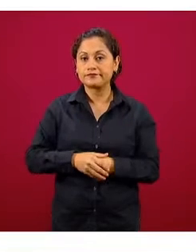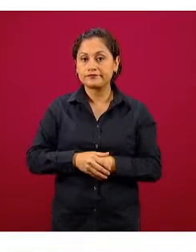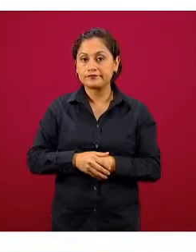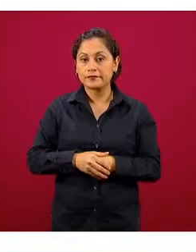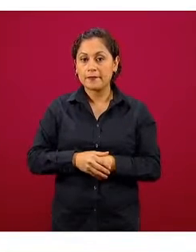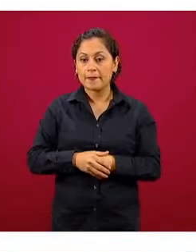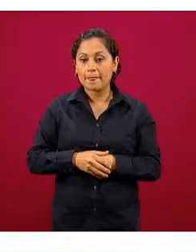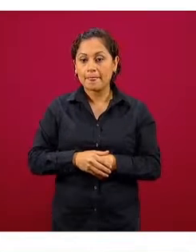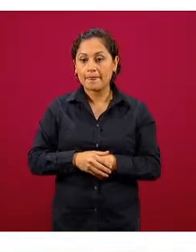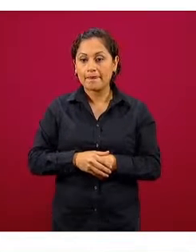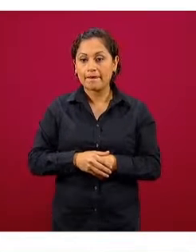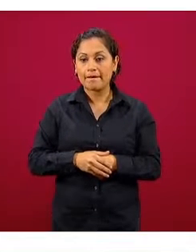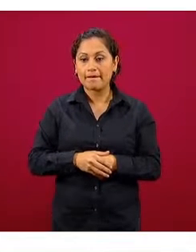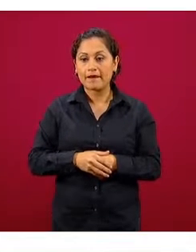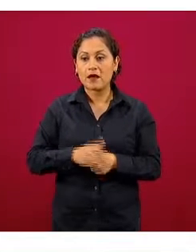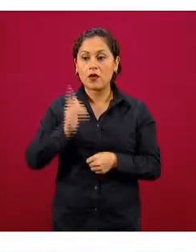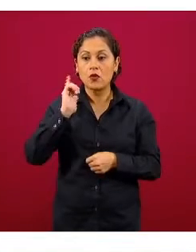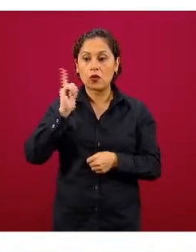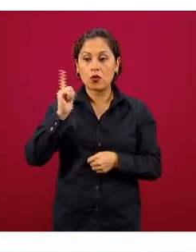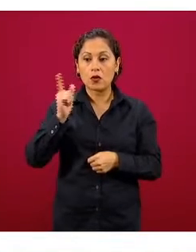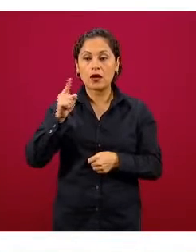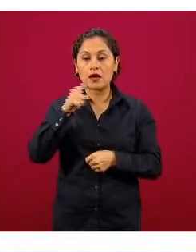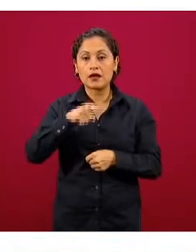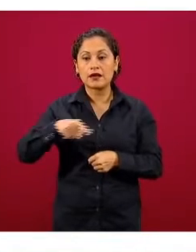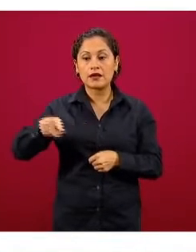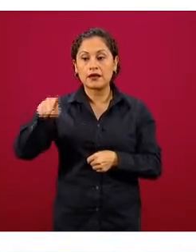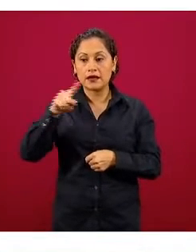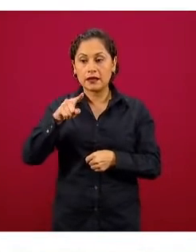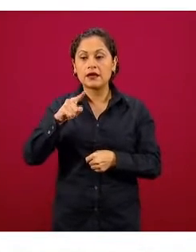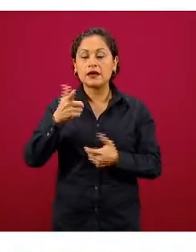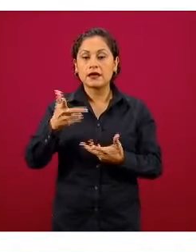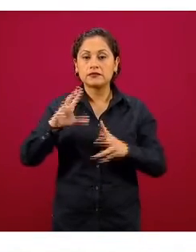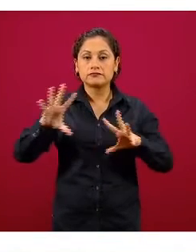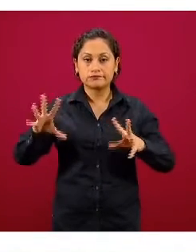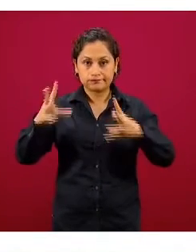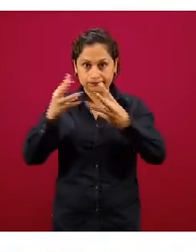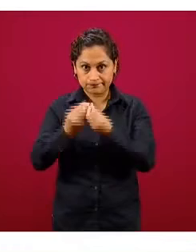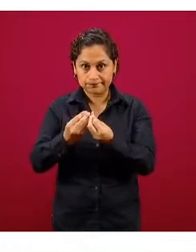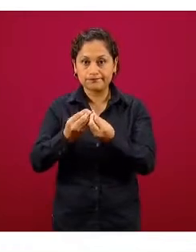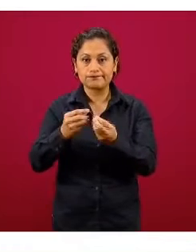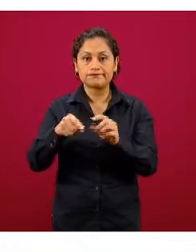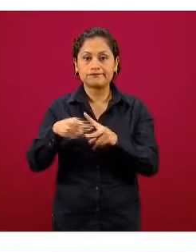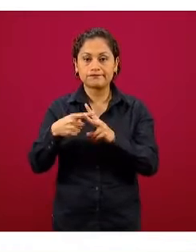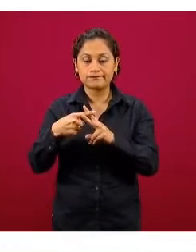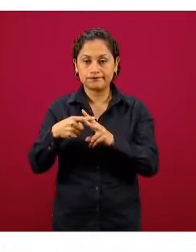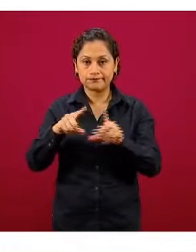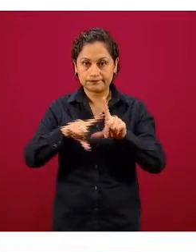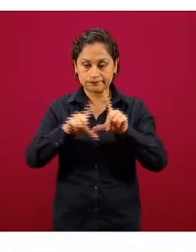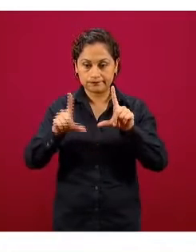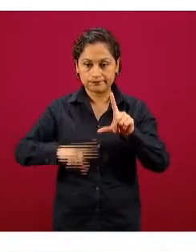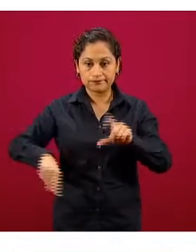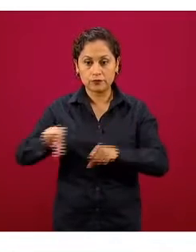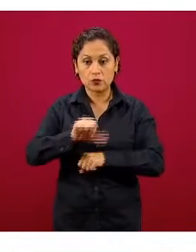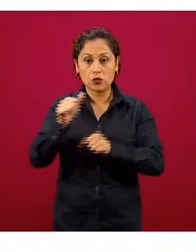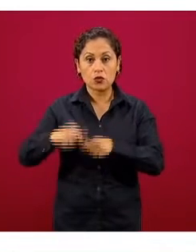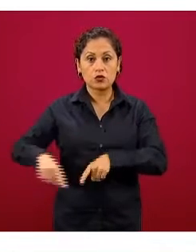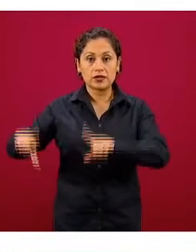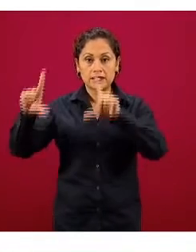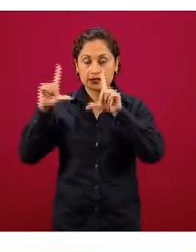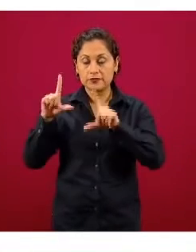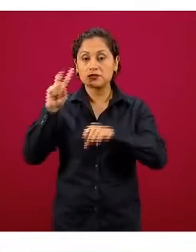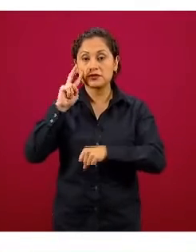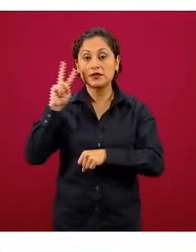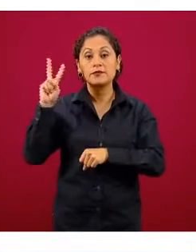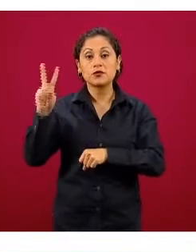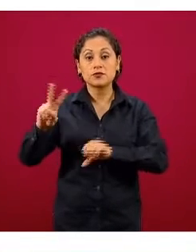continúe, dado que integra la carga total del nivel nacional. En la siguiente diapositiva veremos la carga